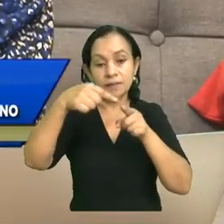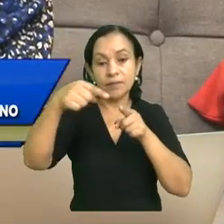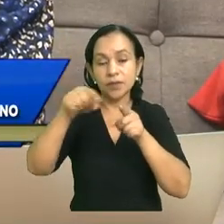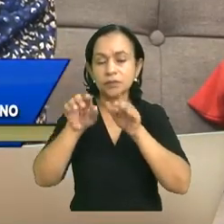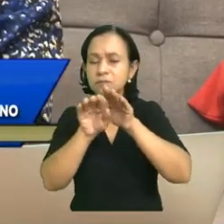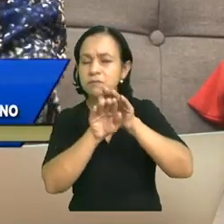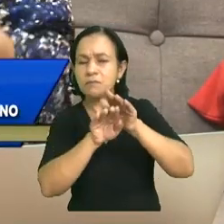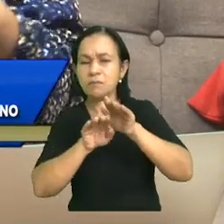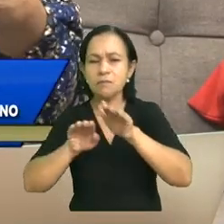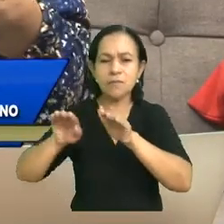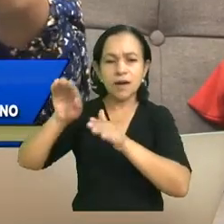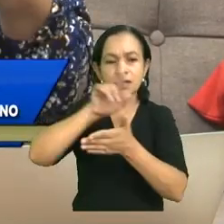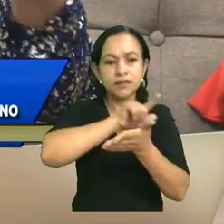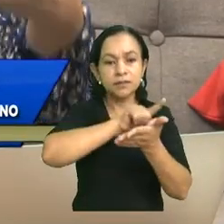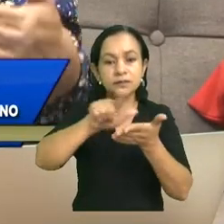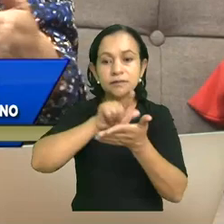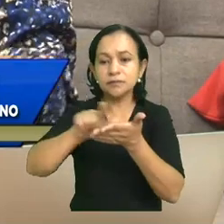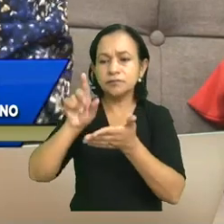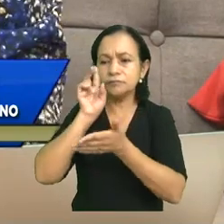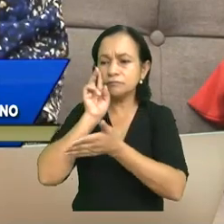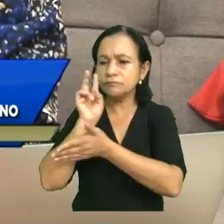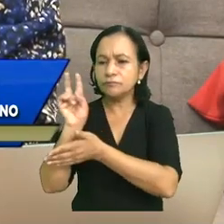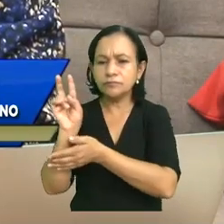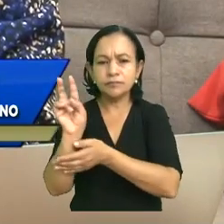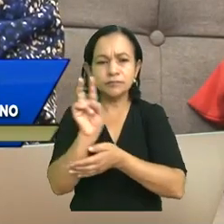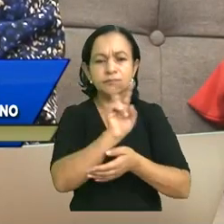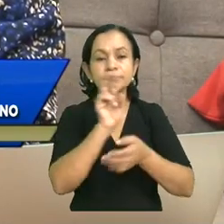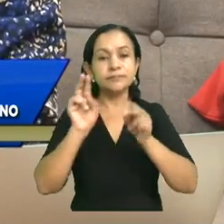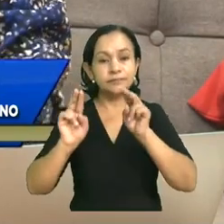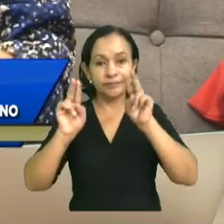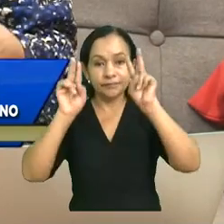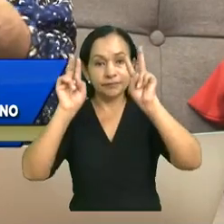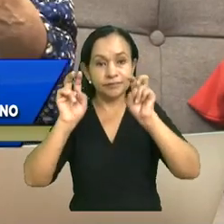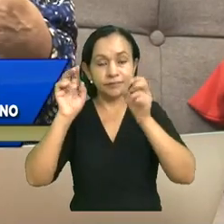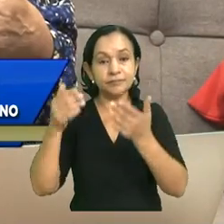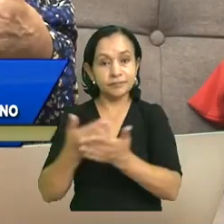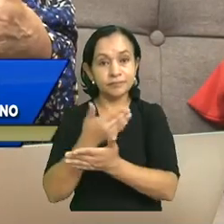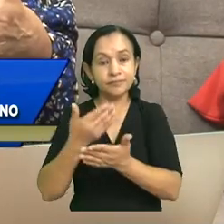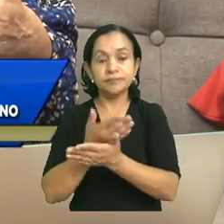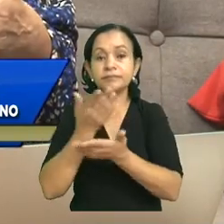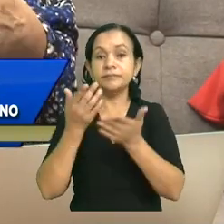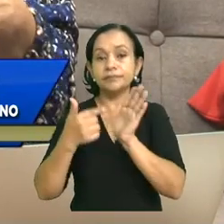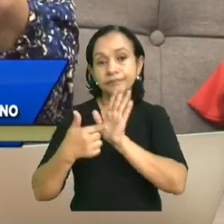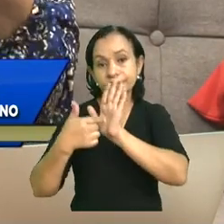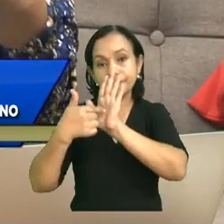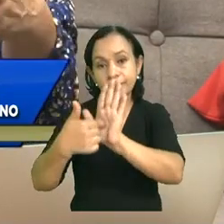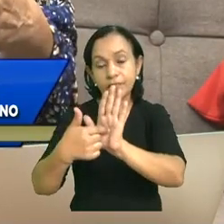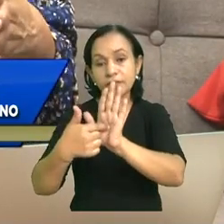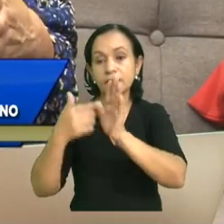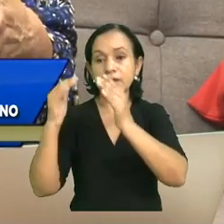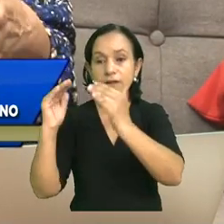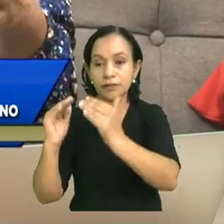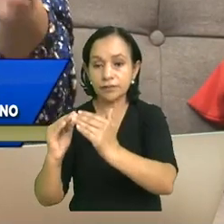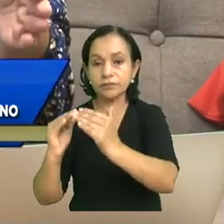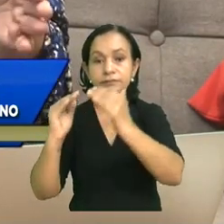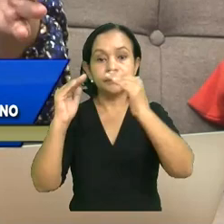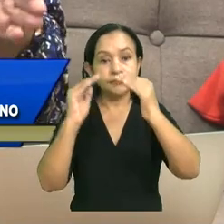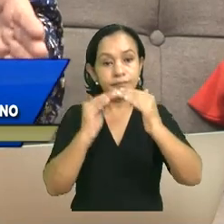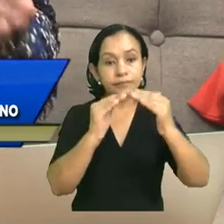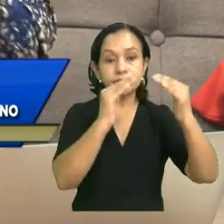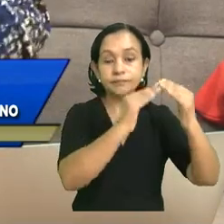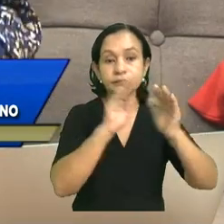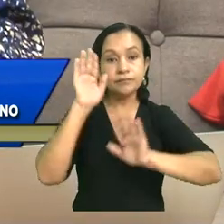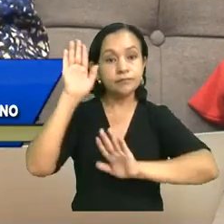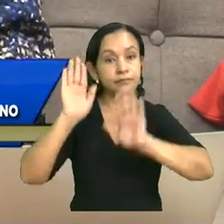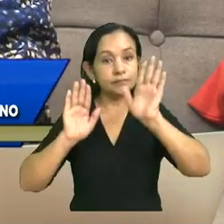que cada vez vamos profundizando en ese tema. Por ejemplo, estamos haciéndolo desde casa a casa, los concursos